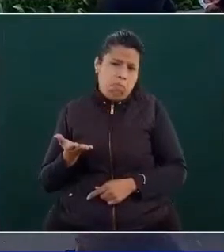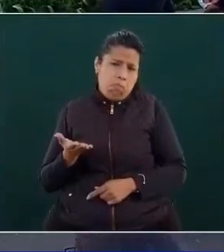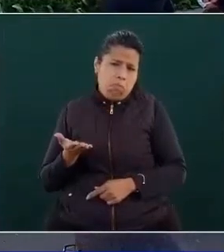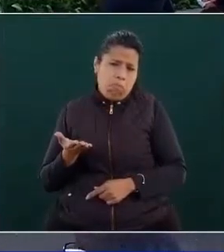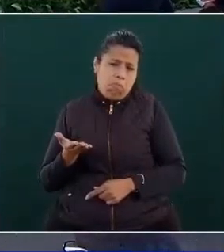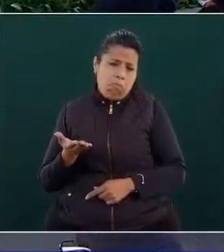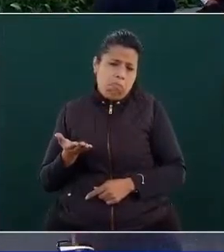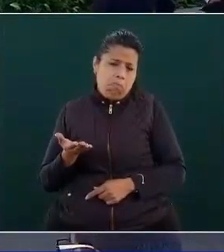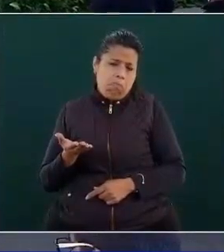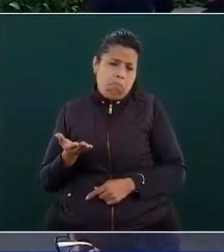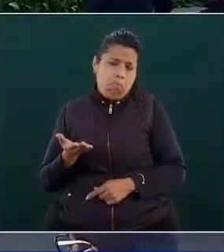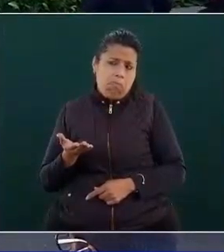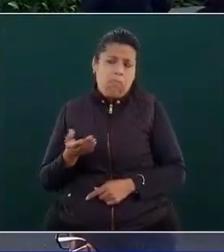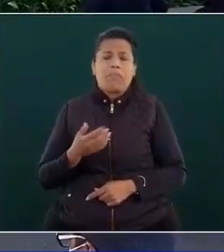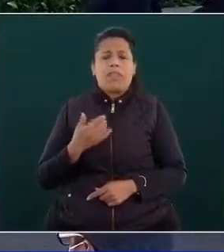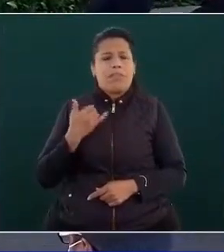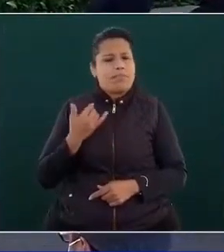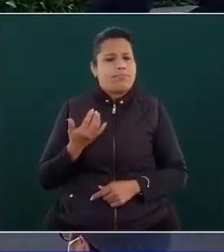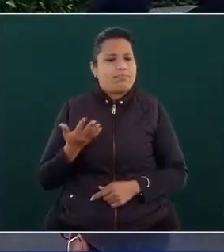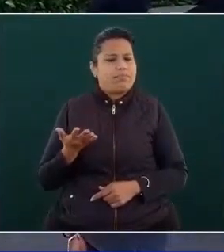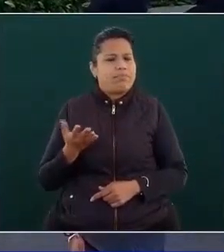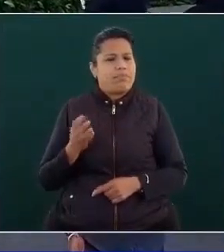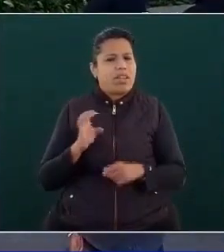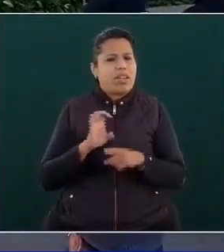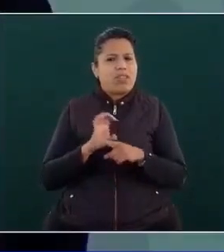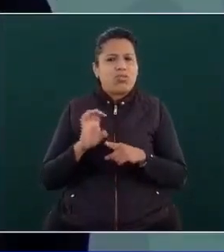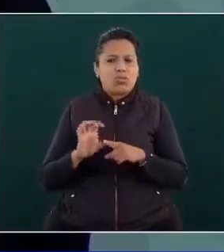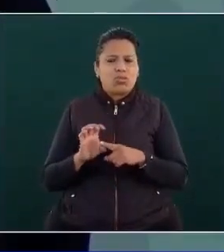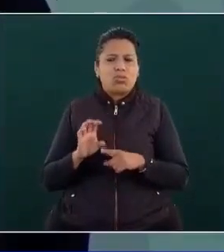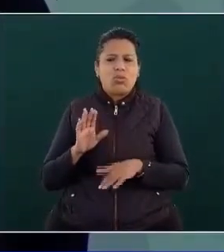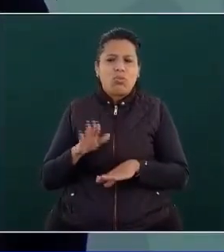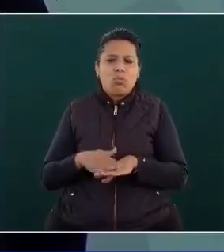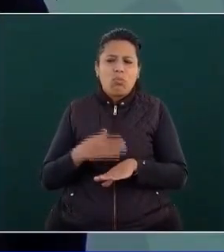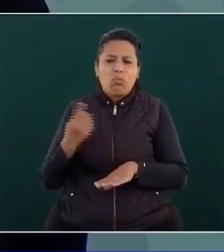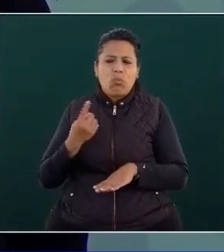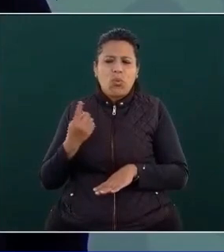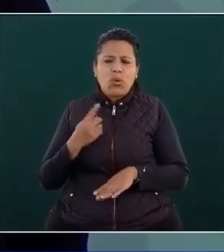Bueno, y entonces, ¿por qué se quejan?